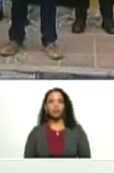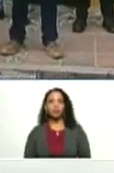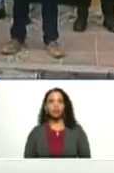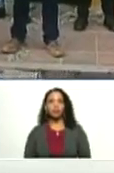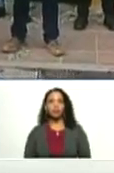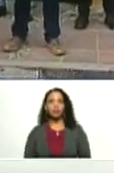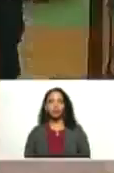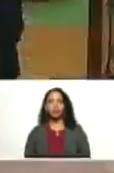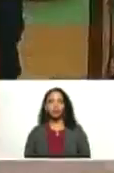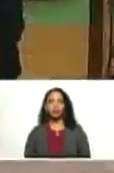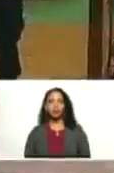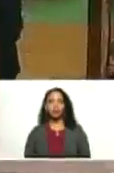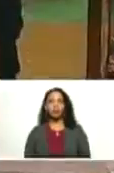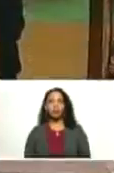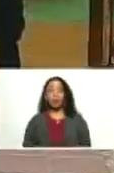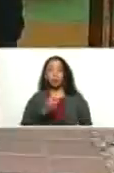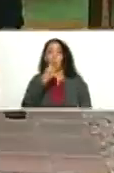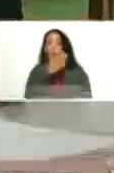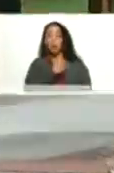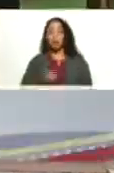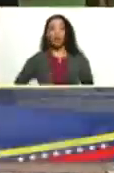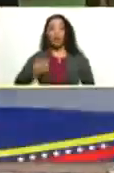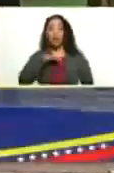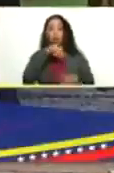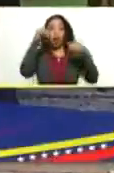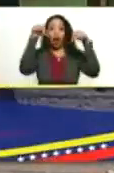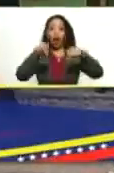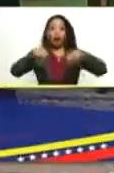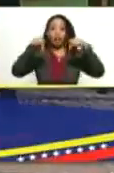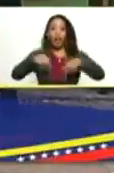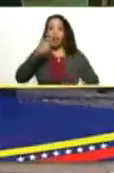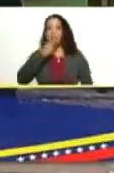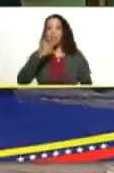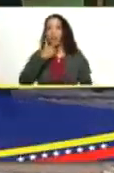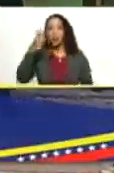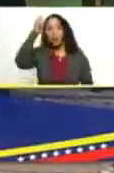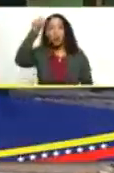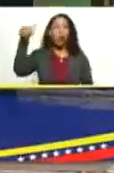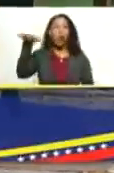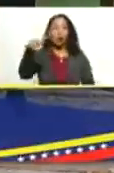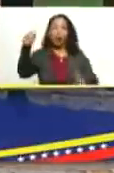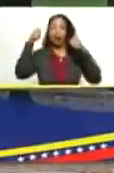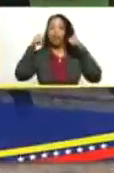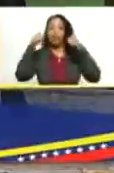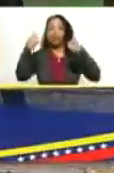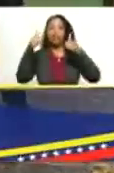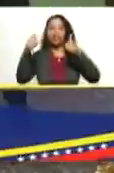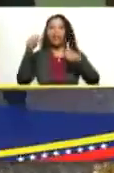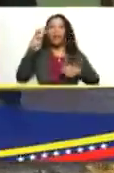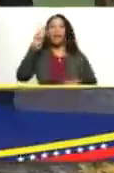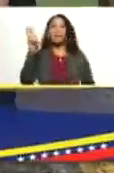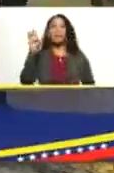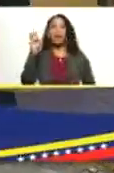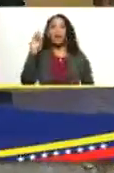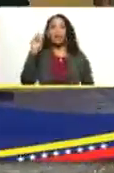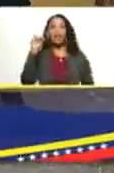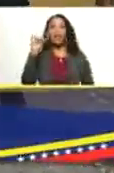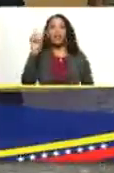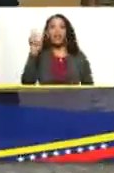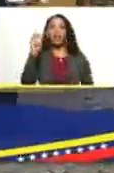Saludos, presidente. Aquí estamos en este hermoso pueblo pintoresco, Peribeca, parroquia